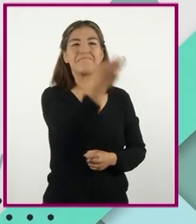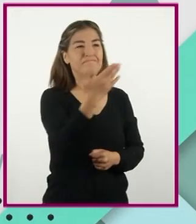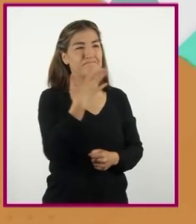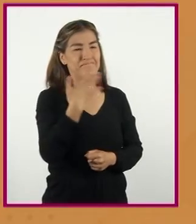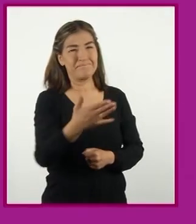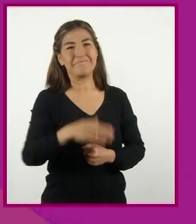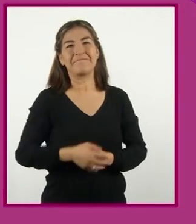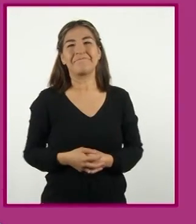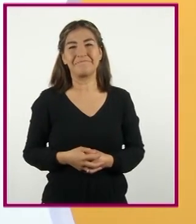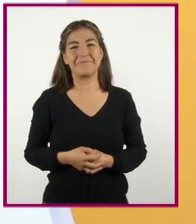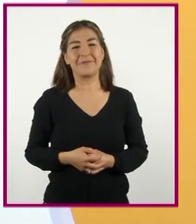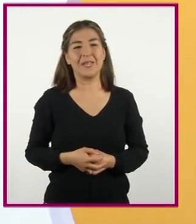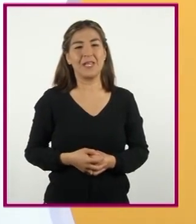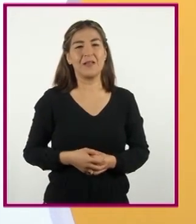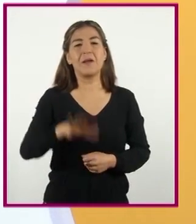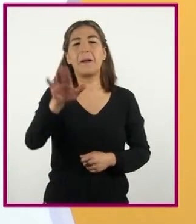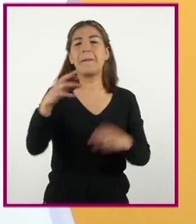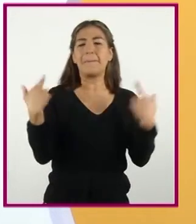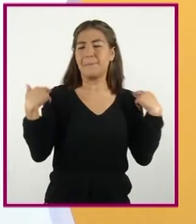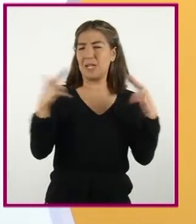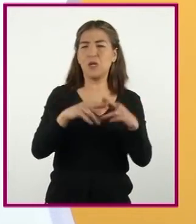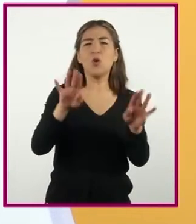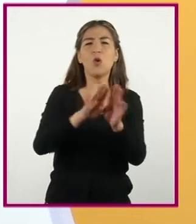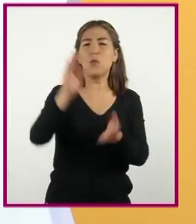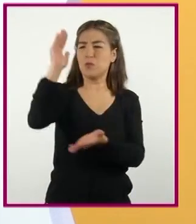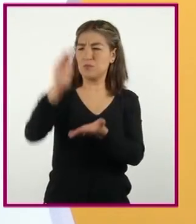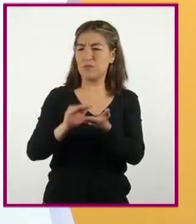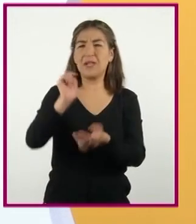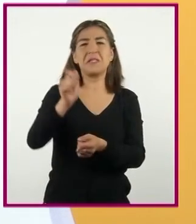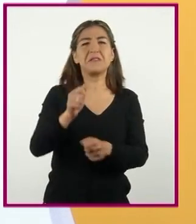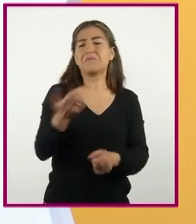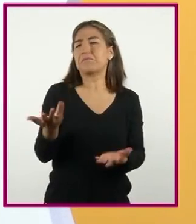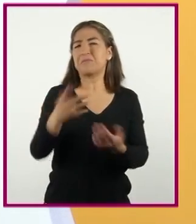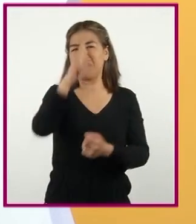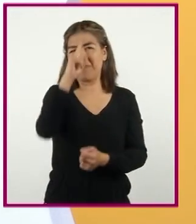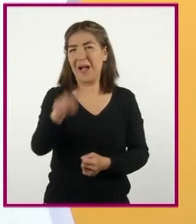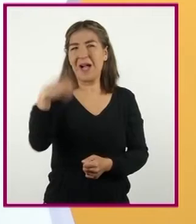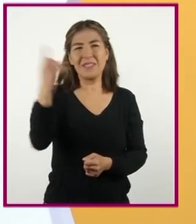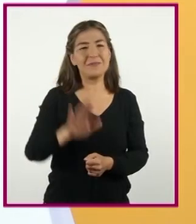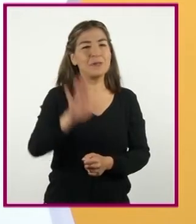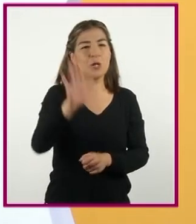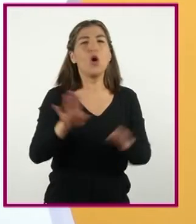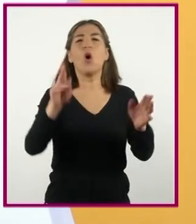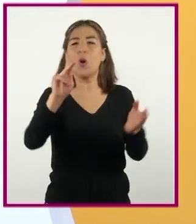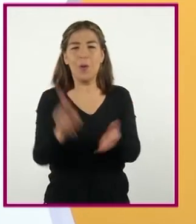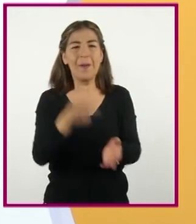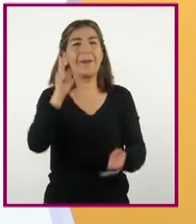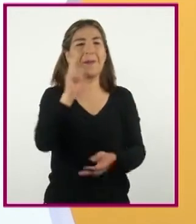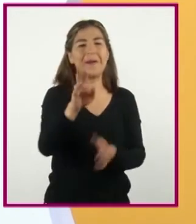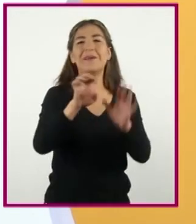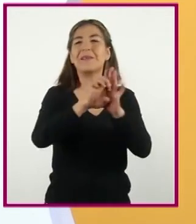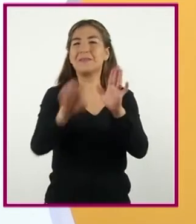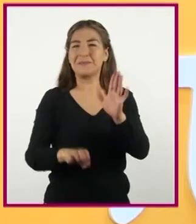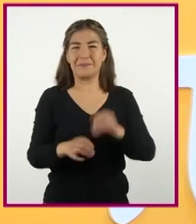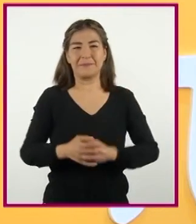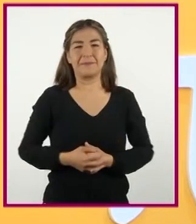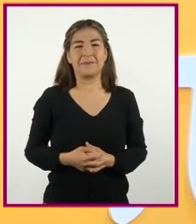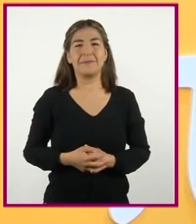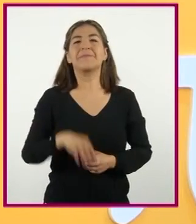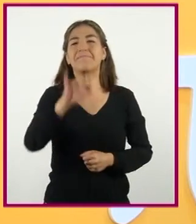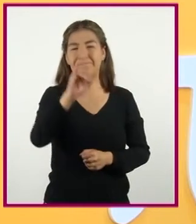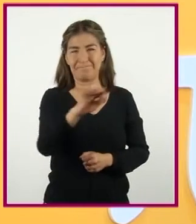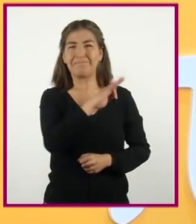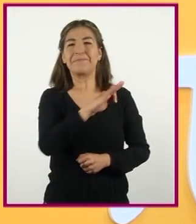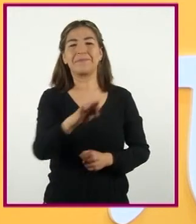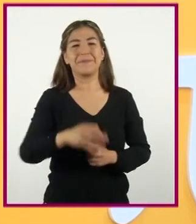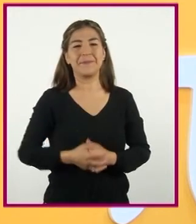Leslie. Maestro Julio, reducir términos semejantes es muy sencillo. ¿Se pueden resolver otros ejemplos? Claro que